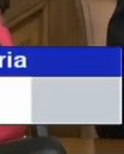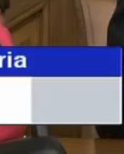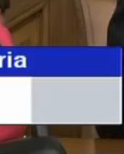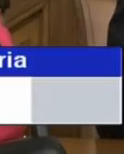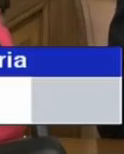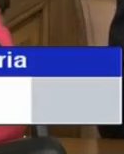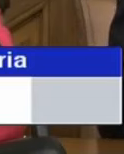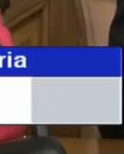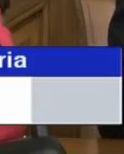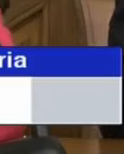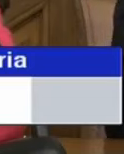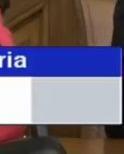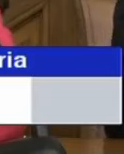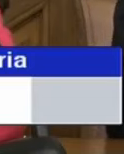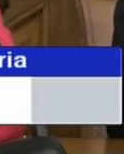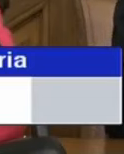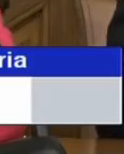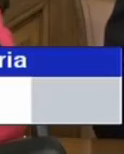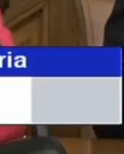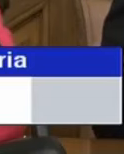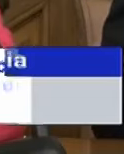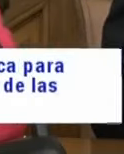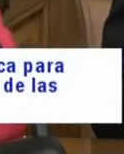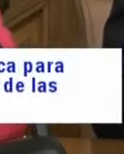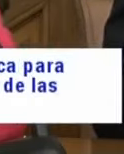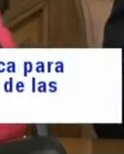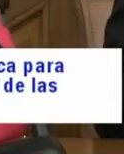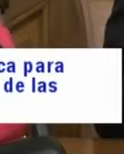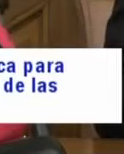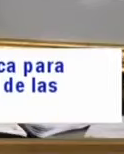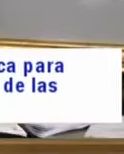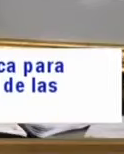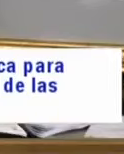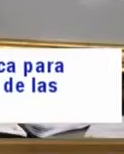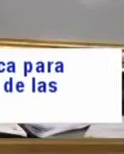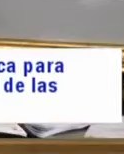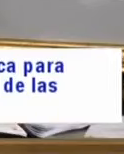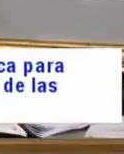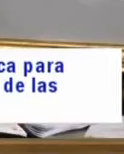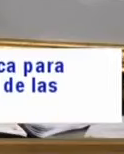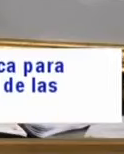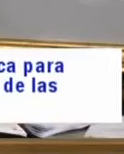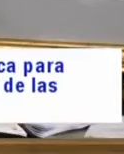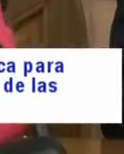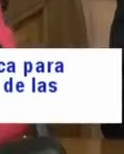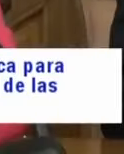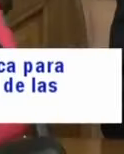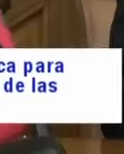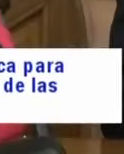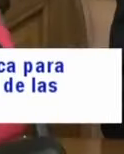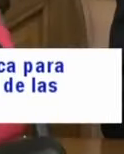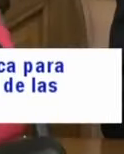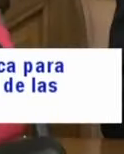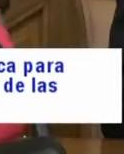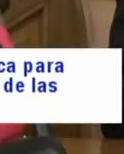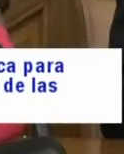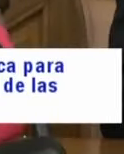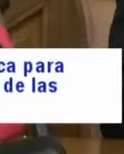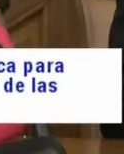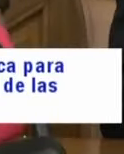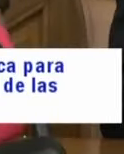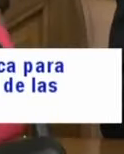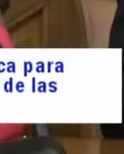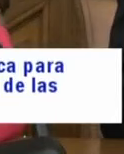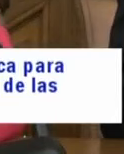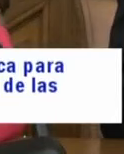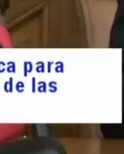Epígrafe, inclusión deportiva. Es todo, vicepresidente. En consideración. Aprobado. Siguiente. 239º.